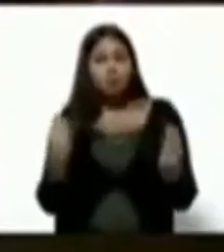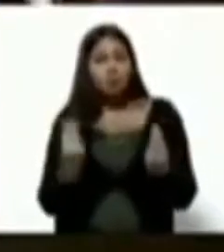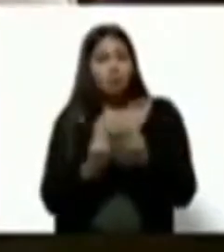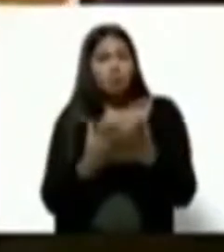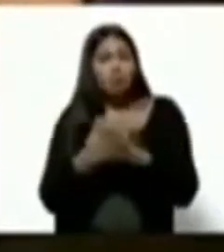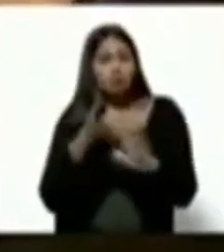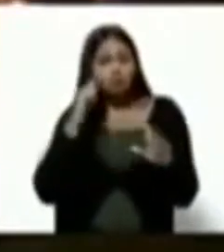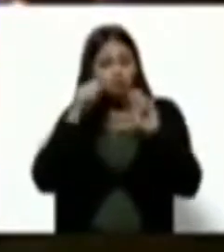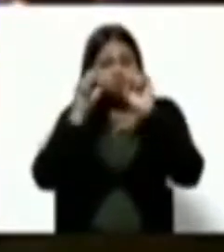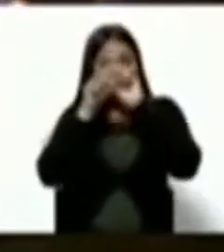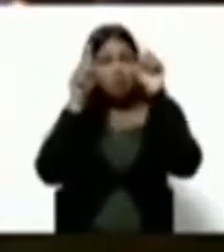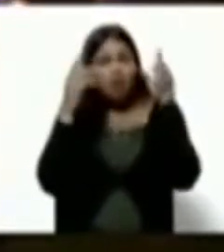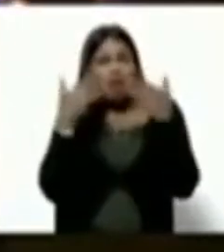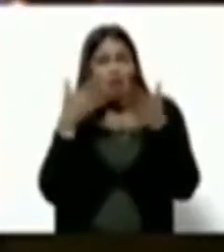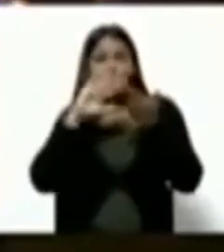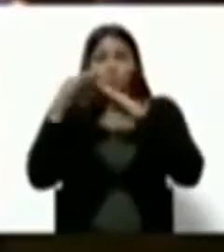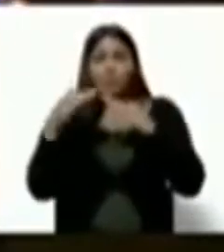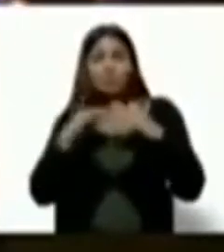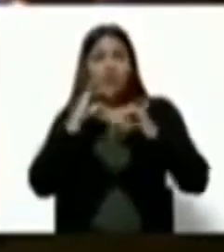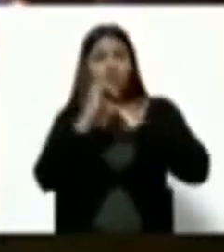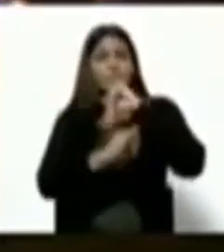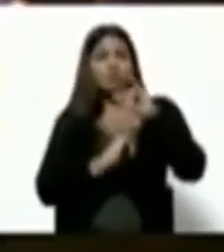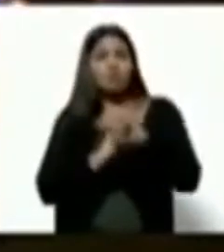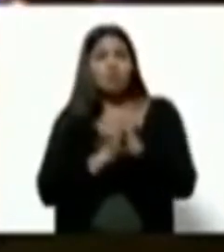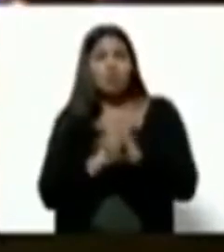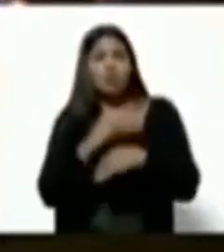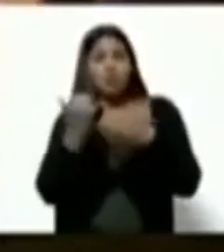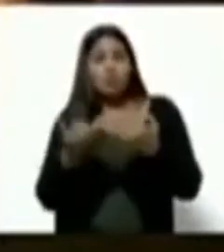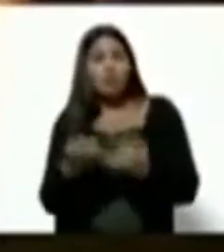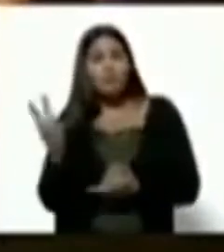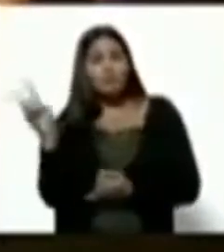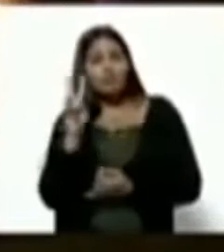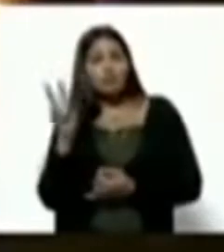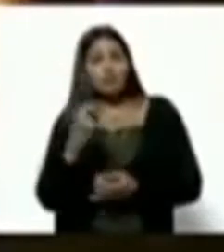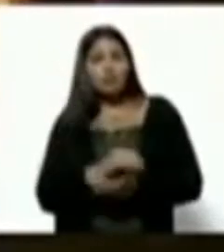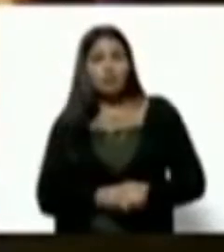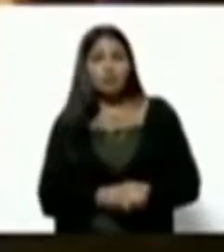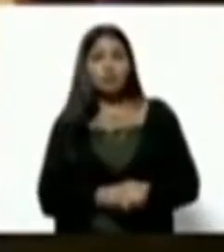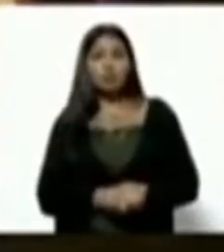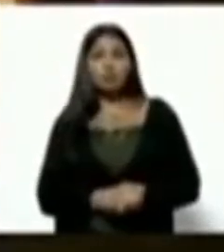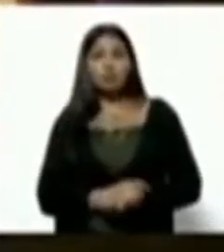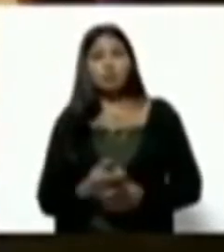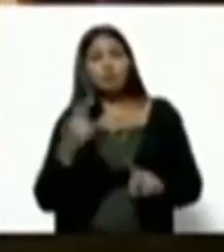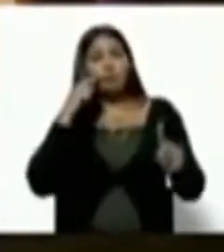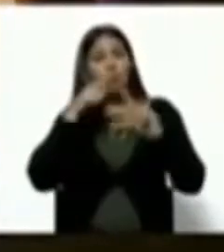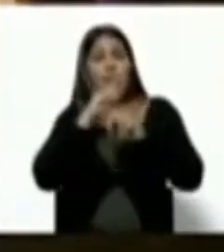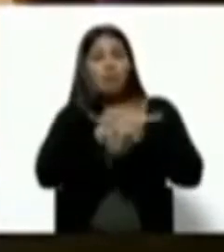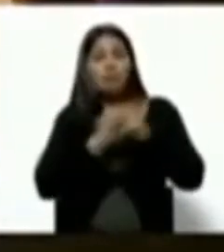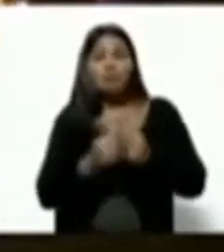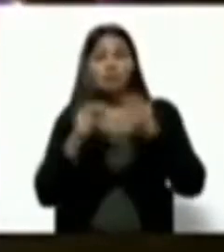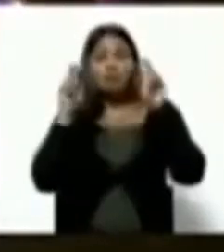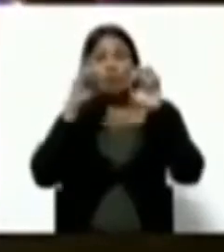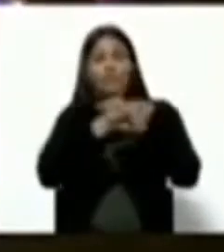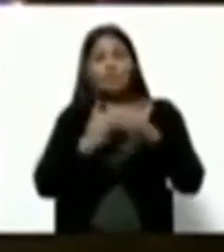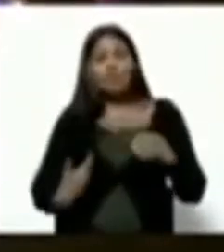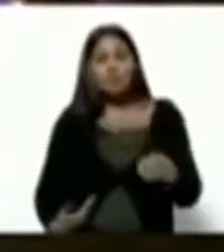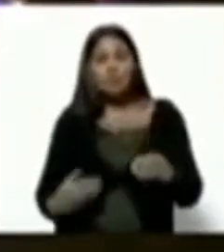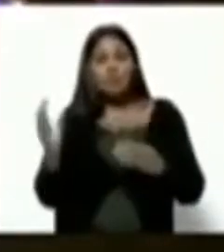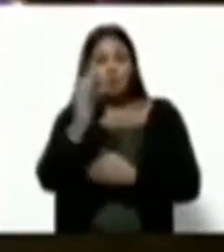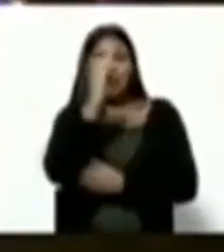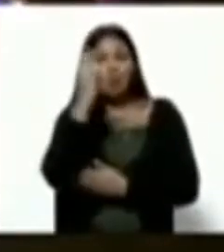la expectativa que hay en la comunidad internacional y también en Venezuela ante la ascensión al poder de este nuevo presidente